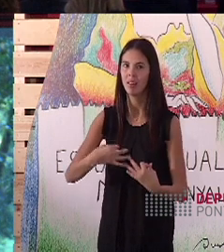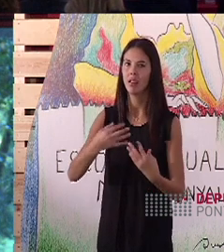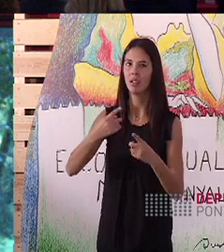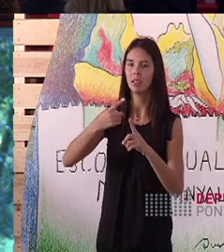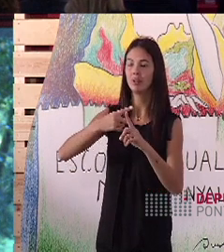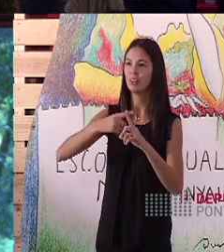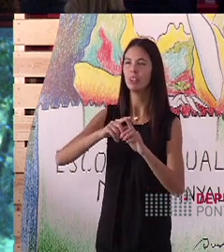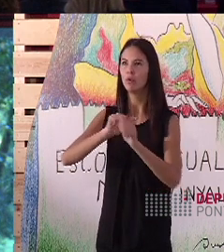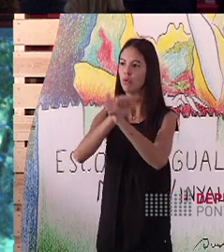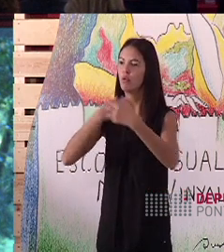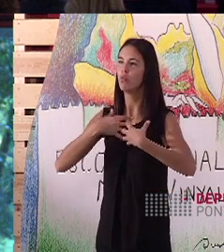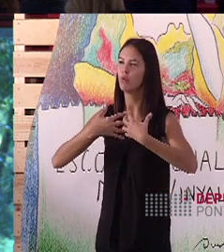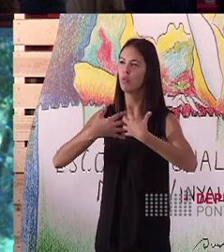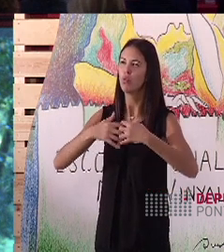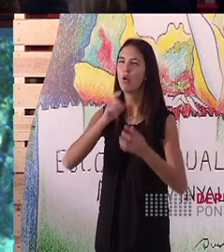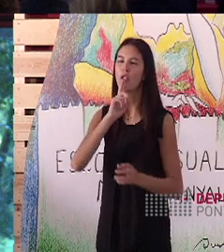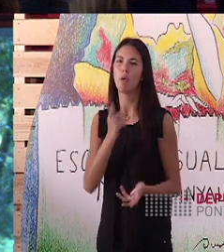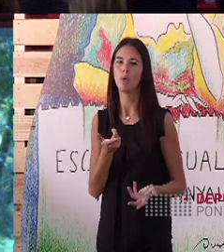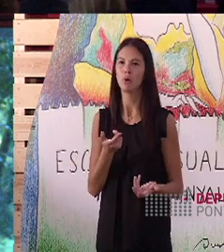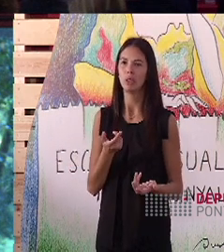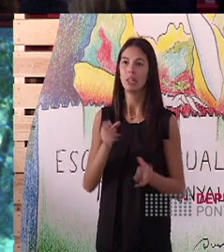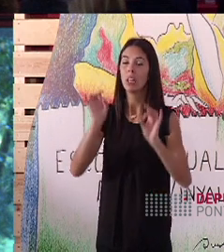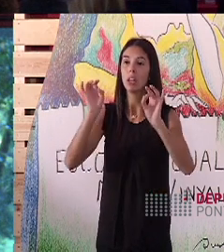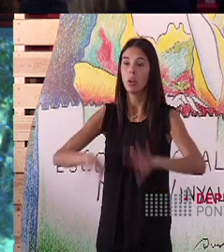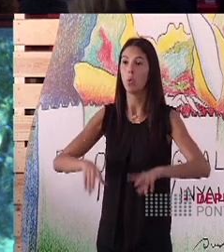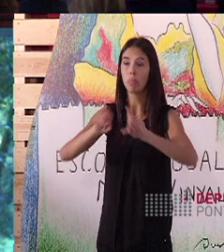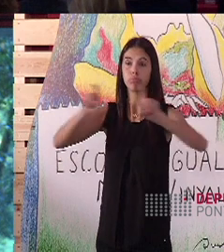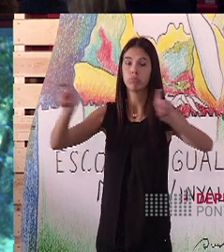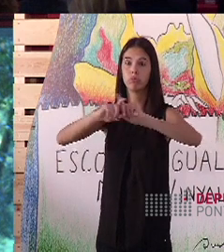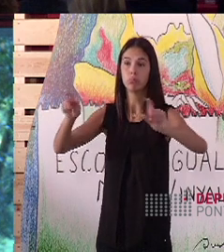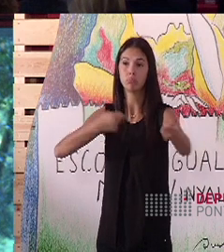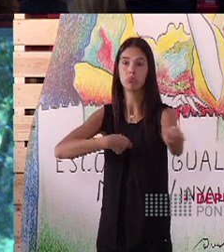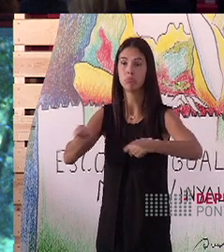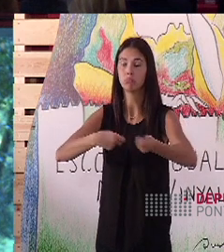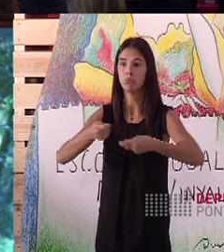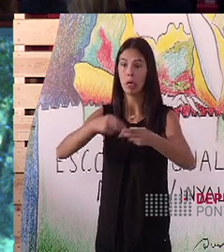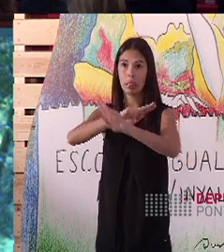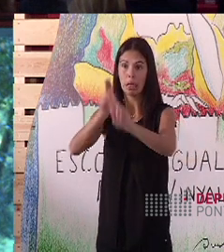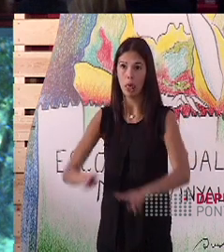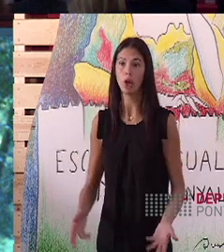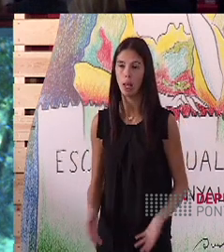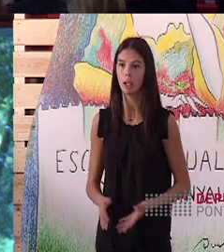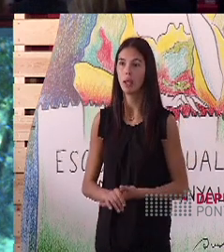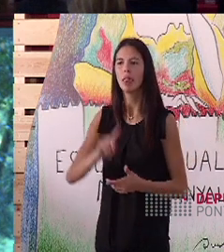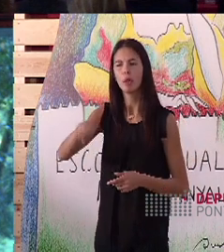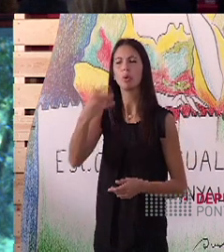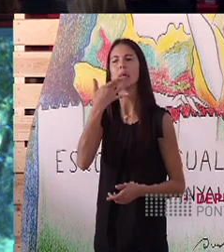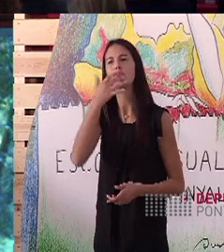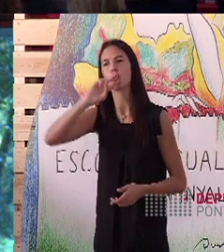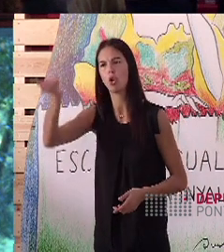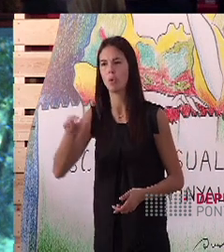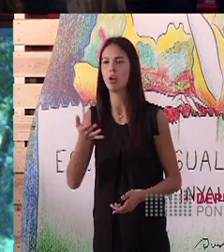una forma bastante parecida a lo que es una multinacional. Y después pondré algunos ejemplos. Y en realidad es